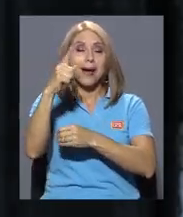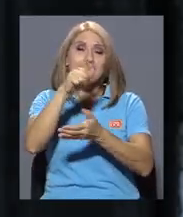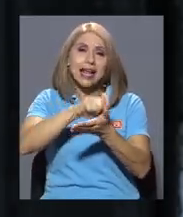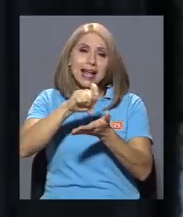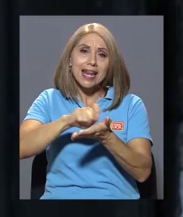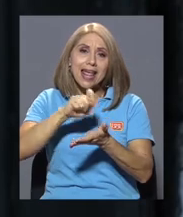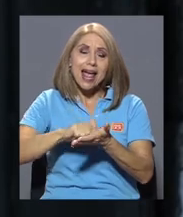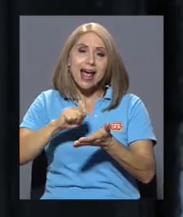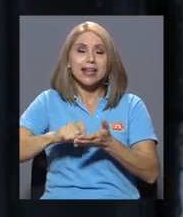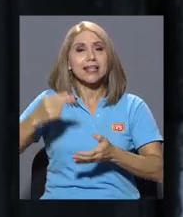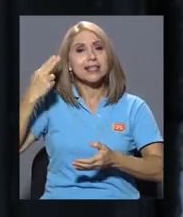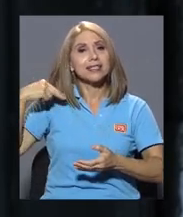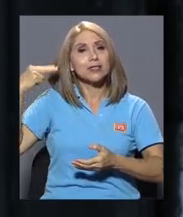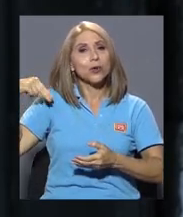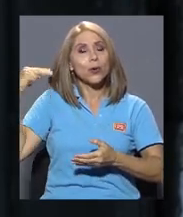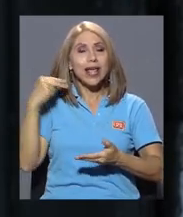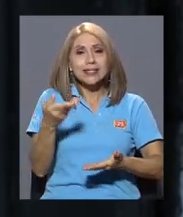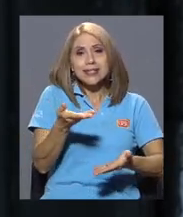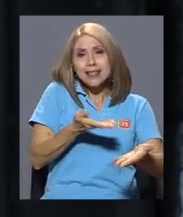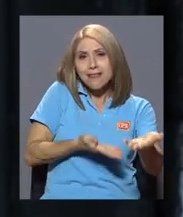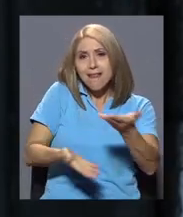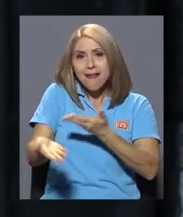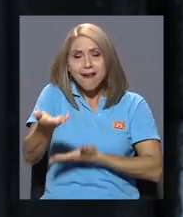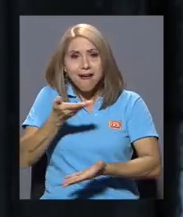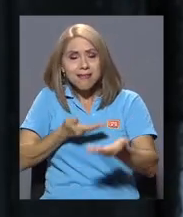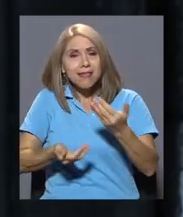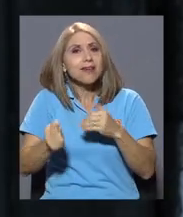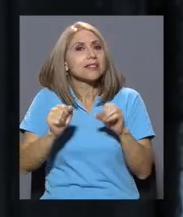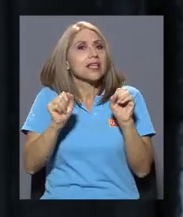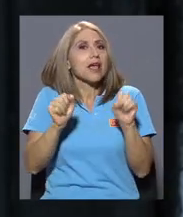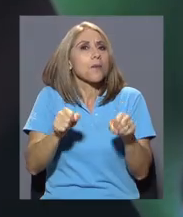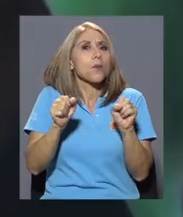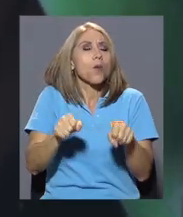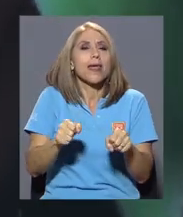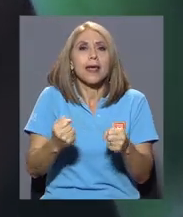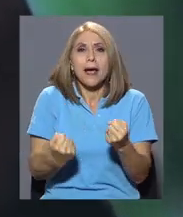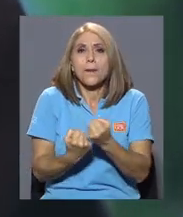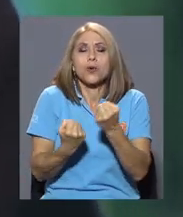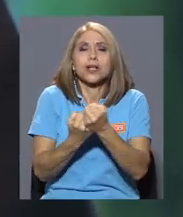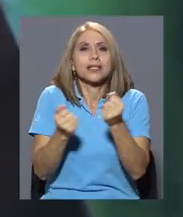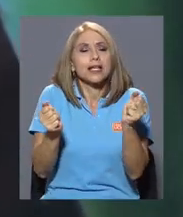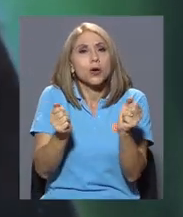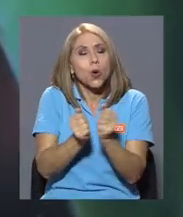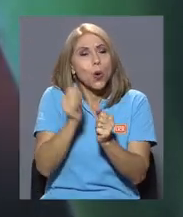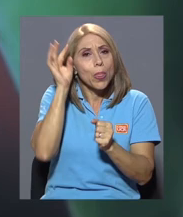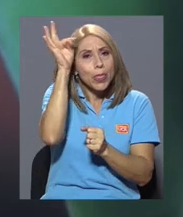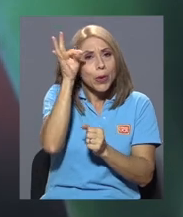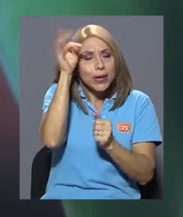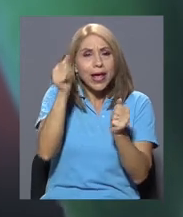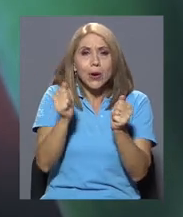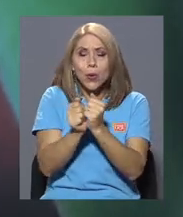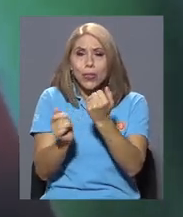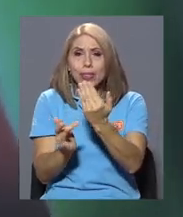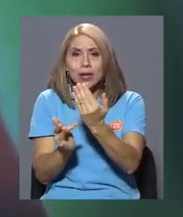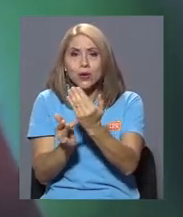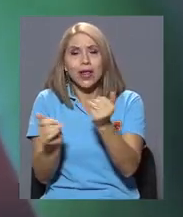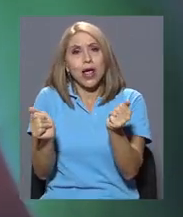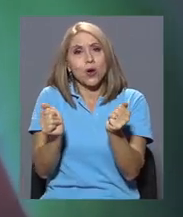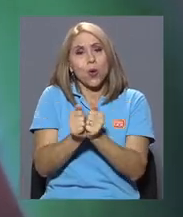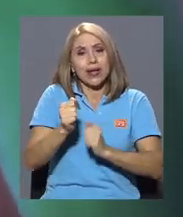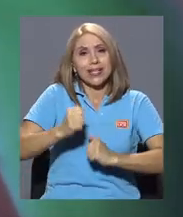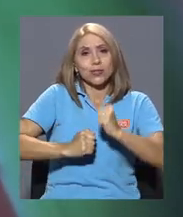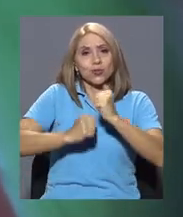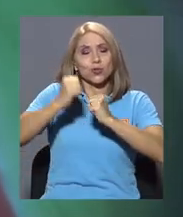interactivas que puedan apoyarse de toda esa parte más teórica más tecnológica y esas estructuras tradicionales